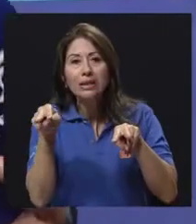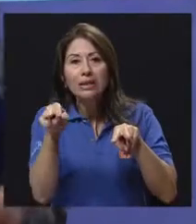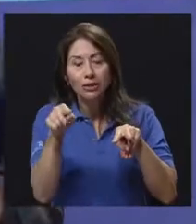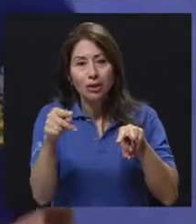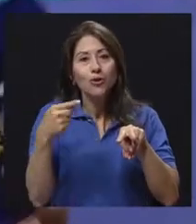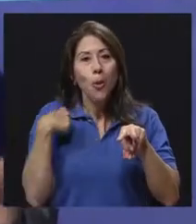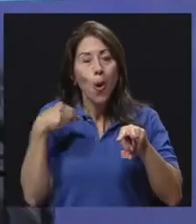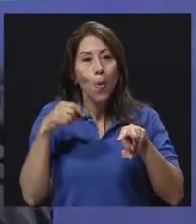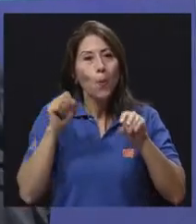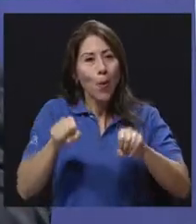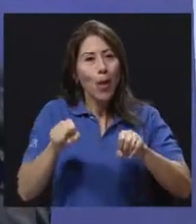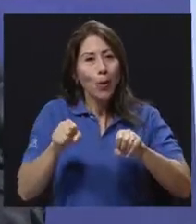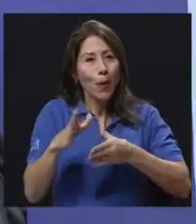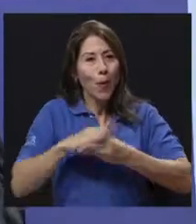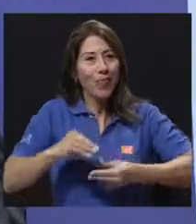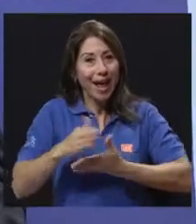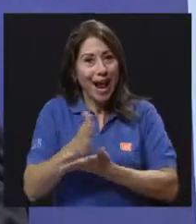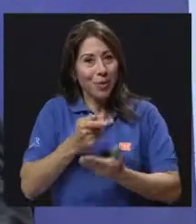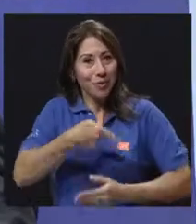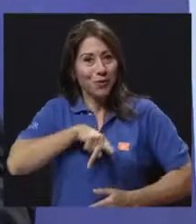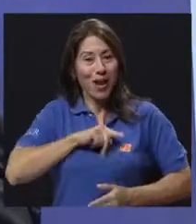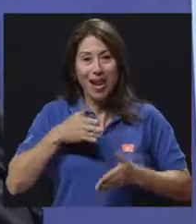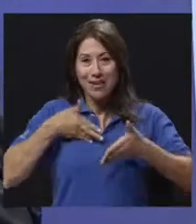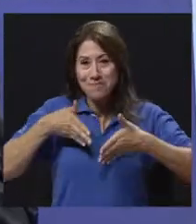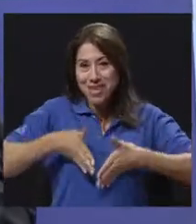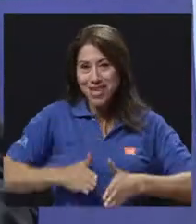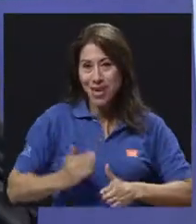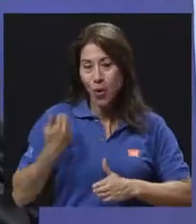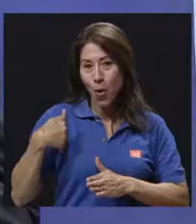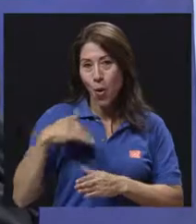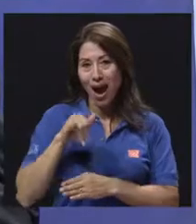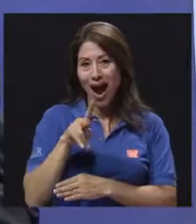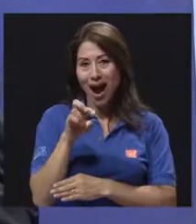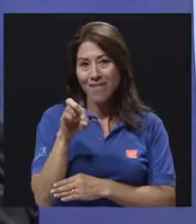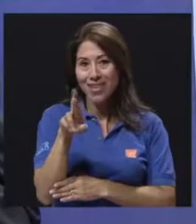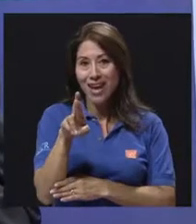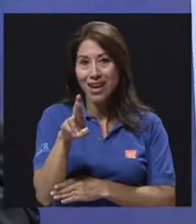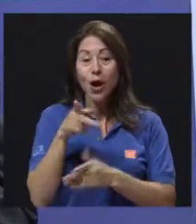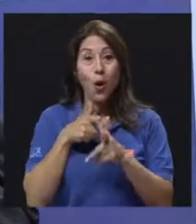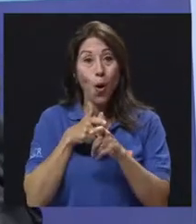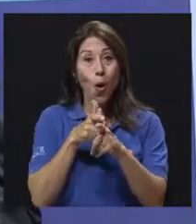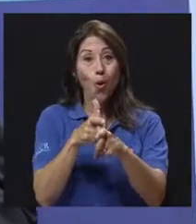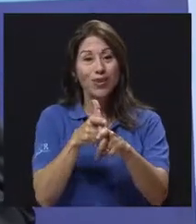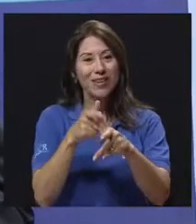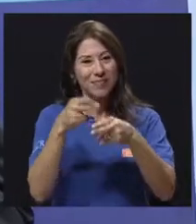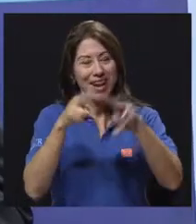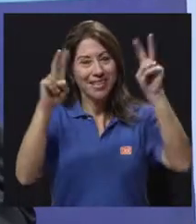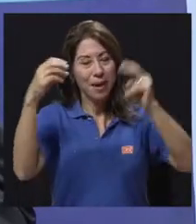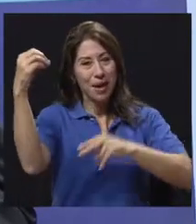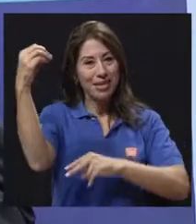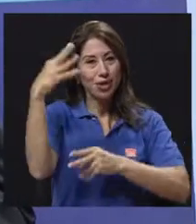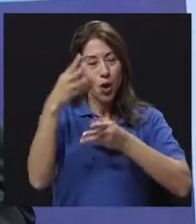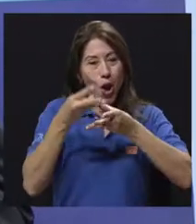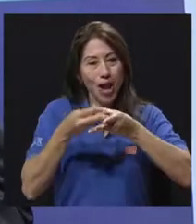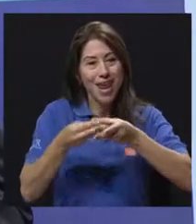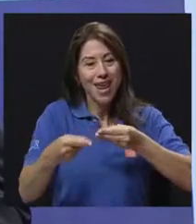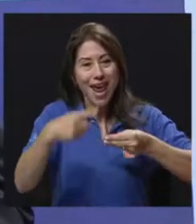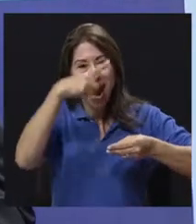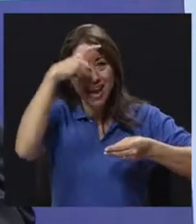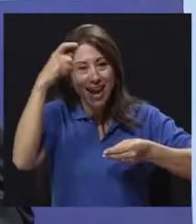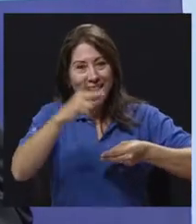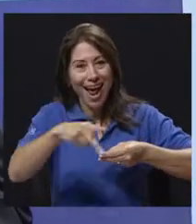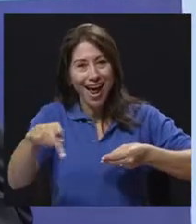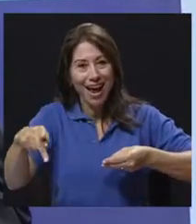puedo contar una anécdota personal, mi hijo Javier corre la Sol y Arena, hemos ido